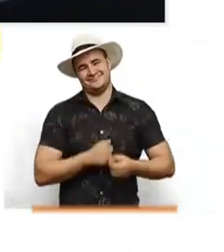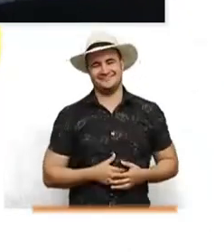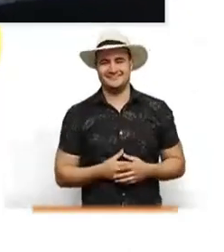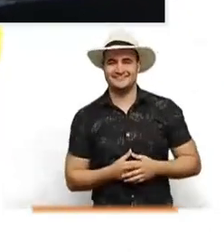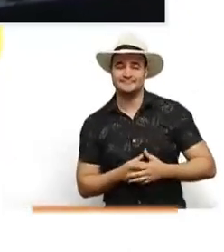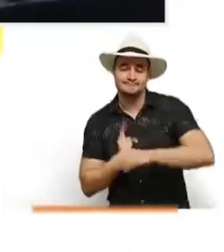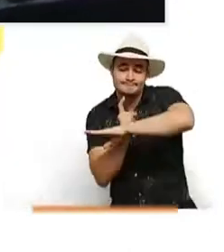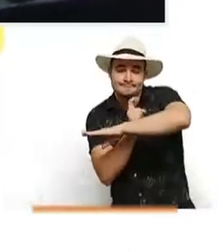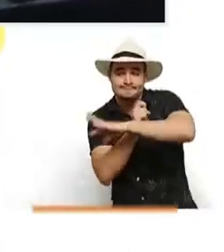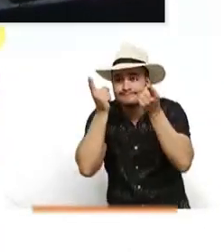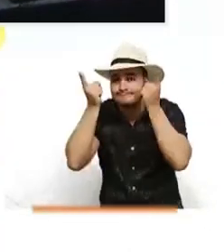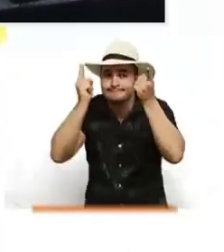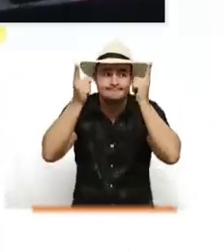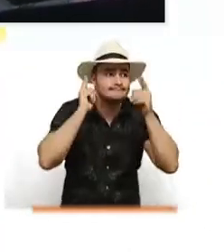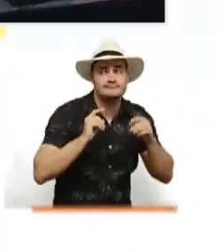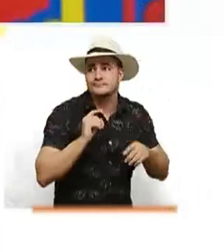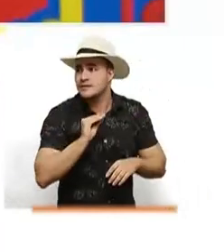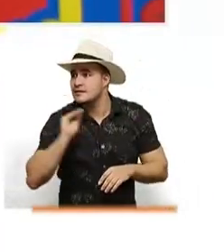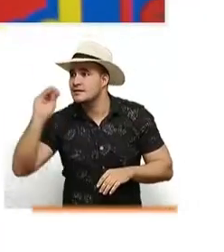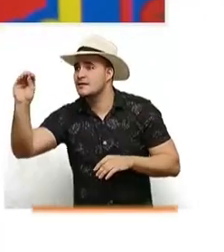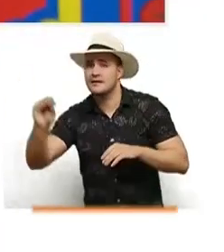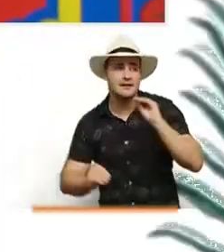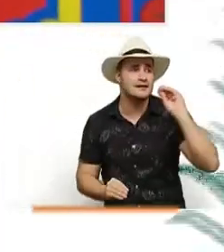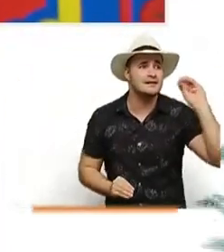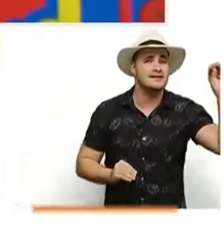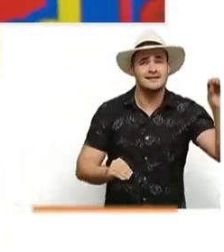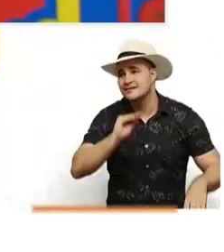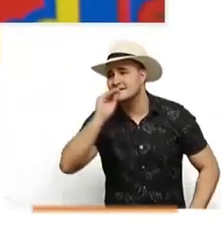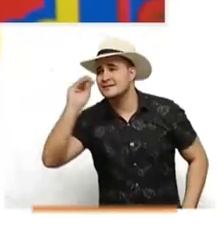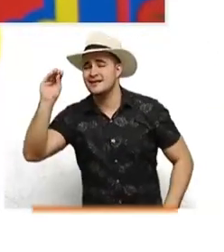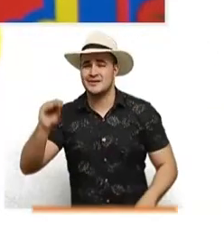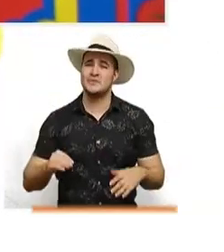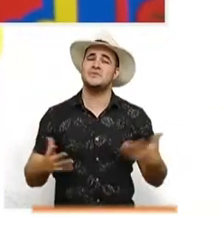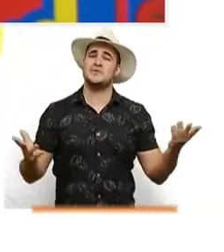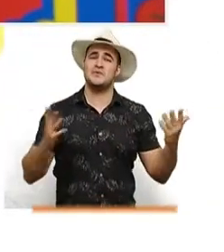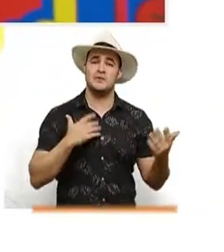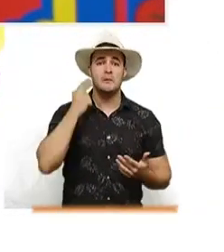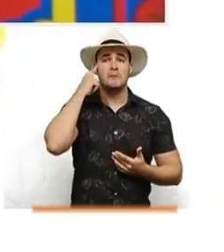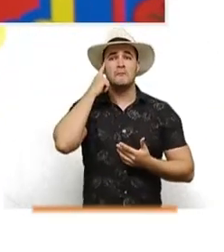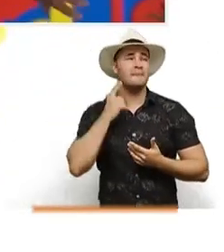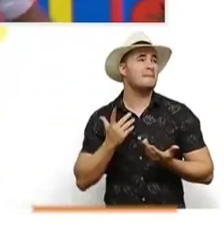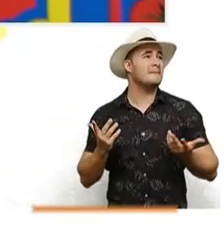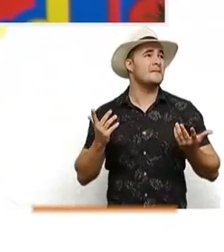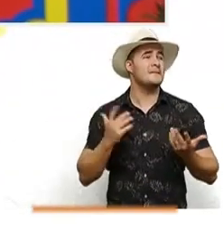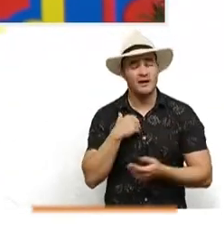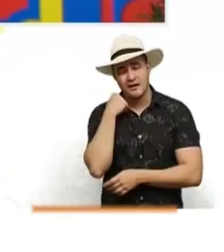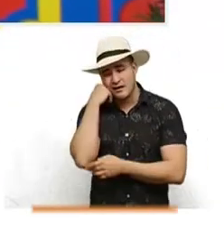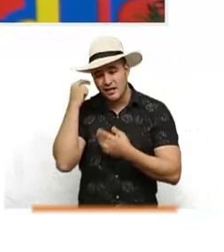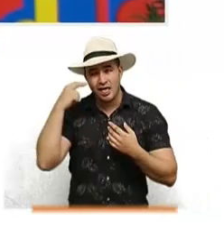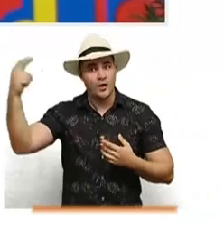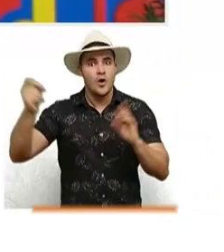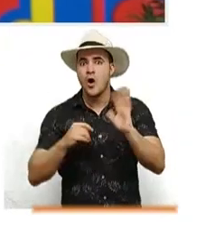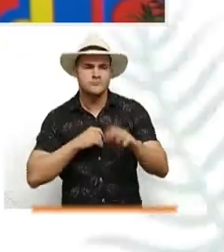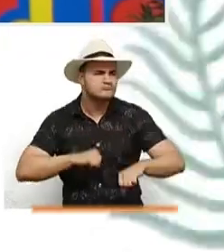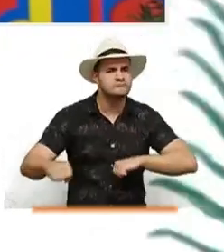La hormiguita es mensajera, pero no nada de sueños, sino para que les